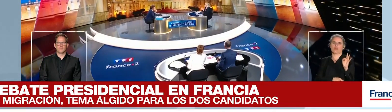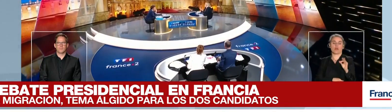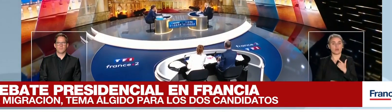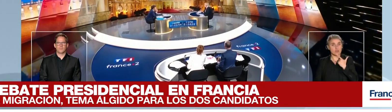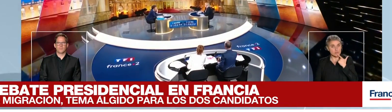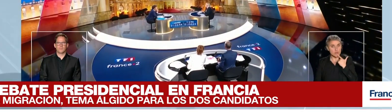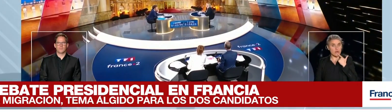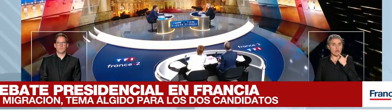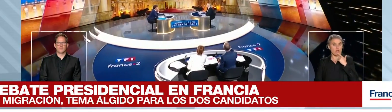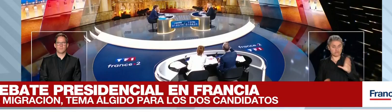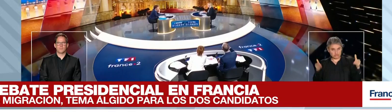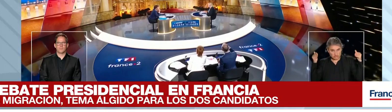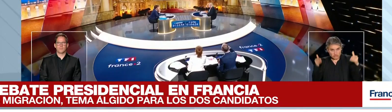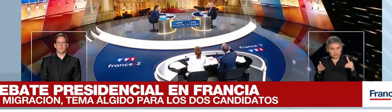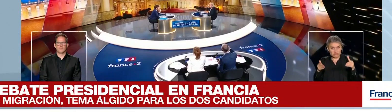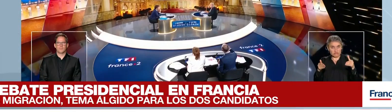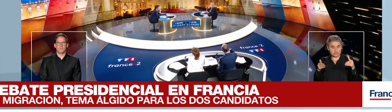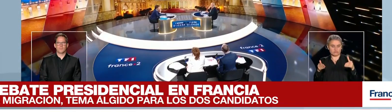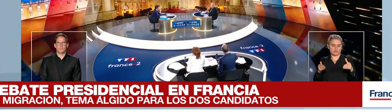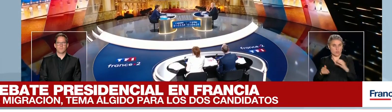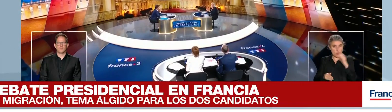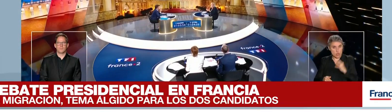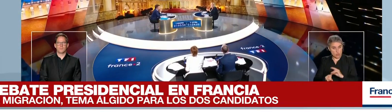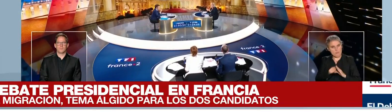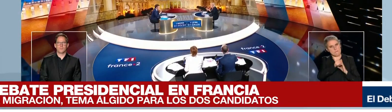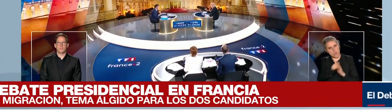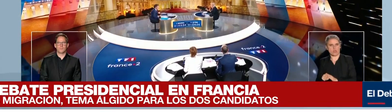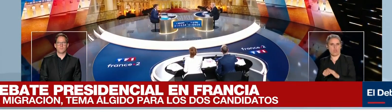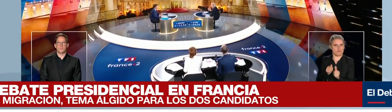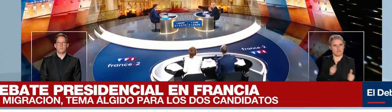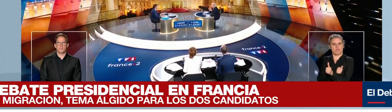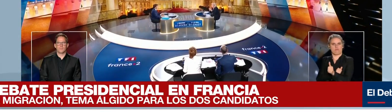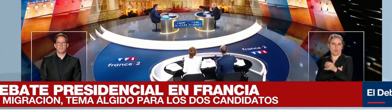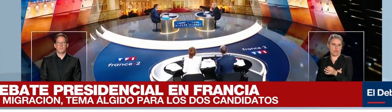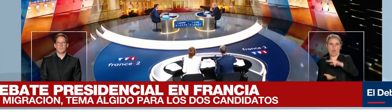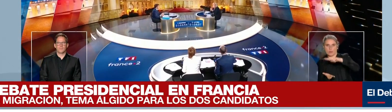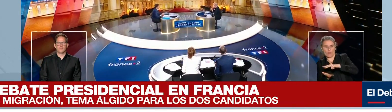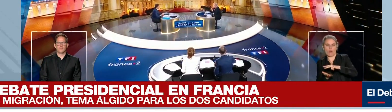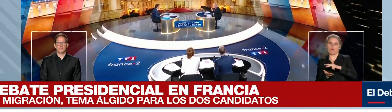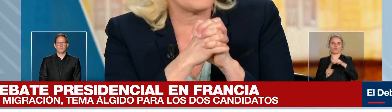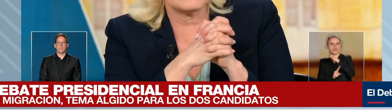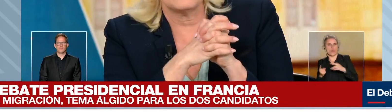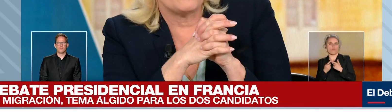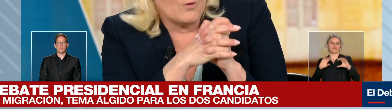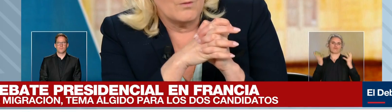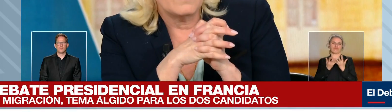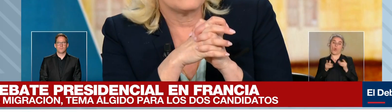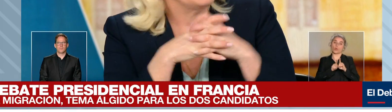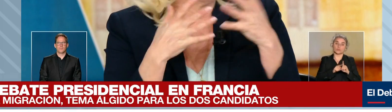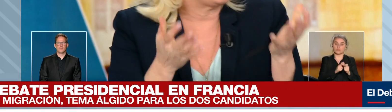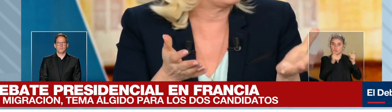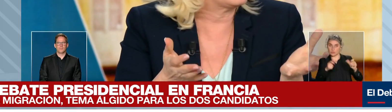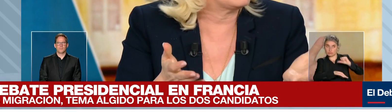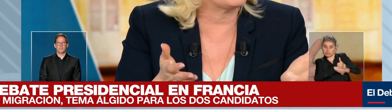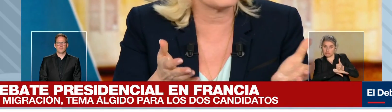no serán exclusivamente, sino prioritariamente beneficiarios al acceso a las viviendas sociales. Y además que